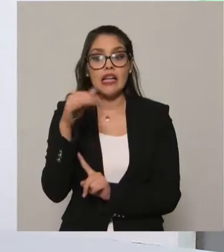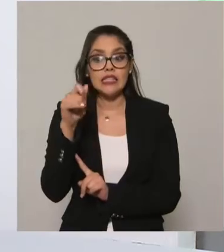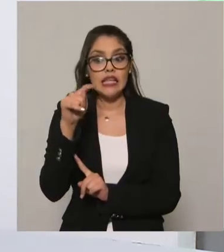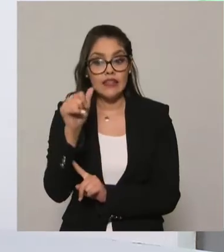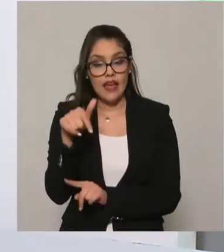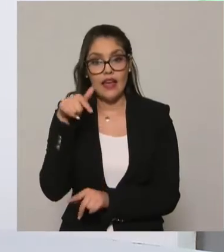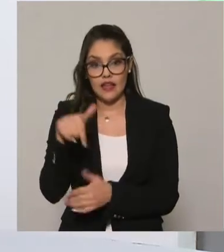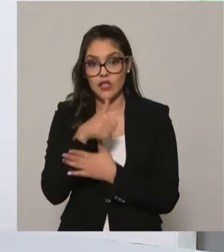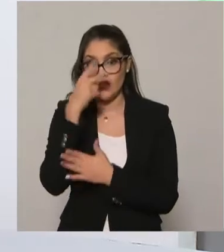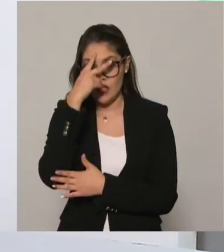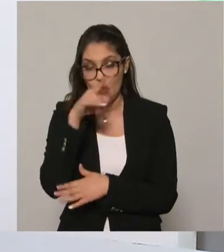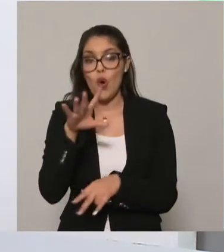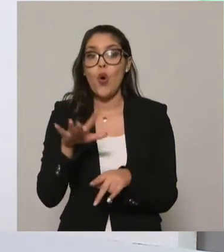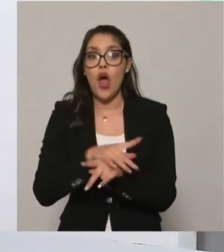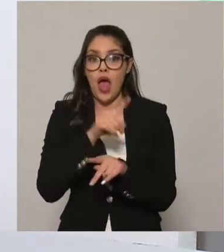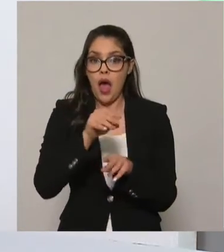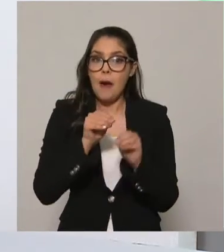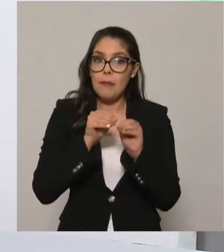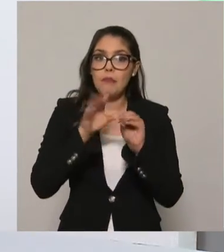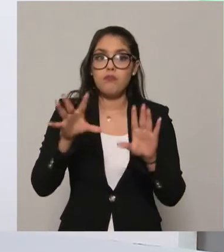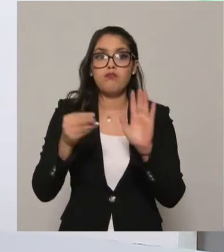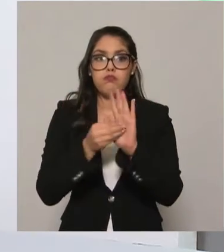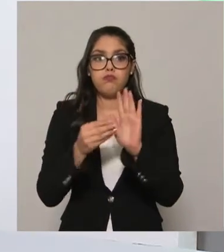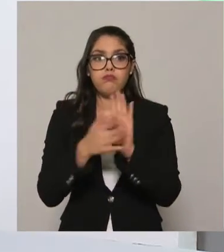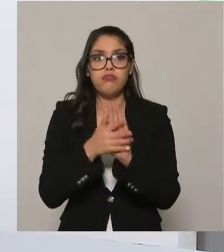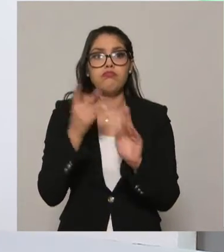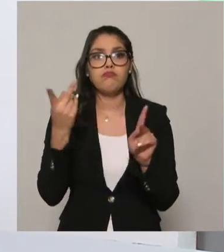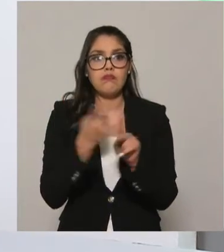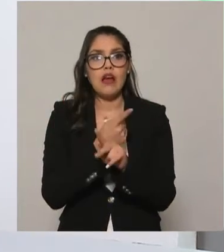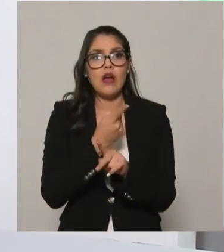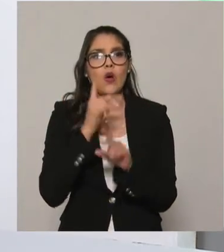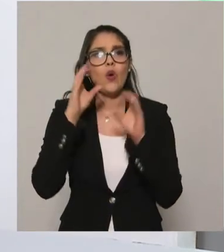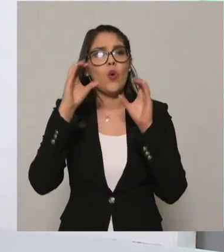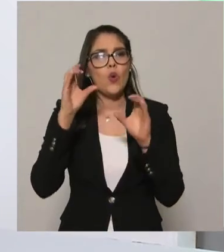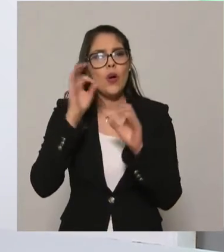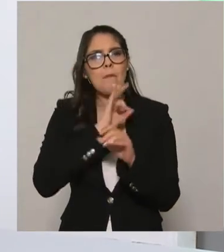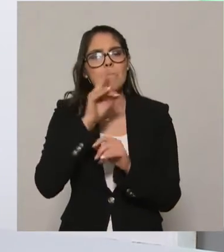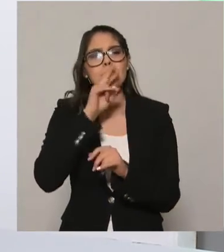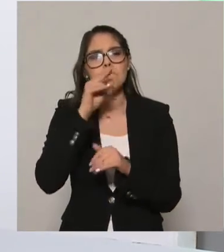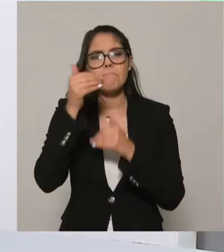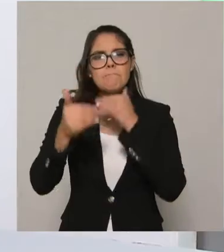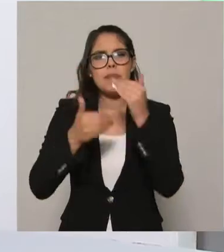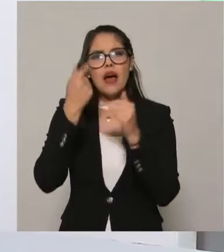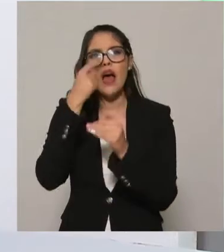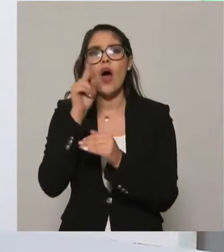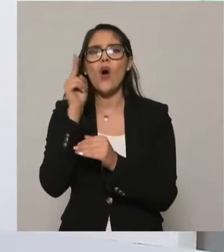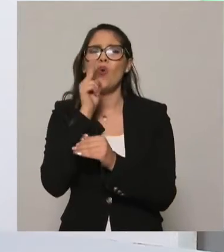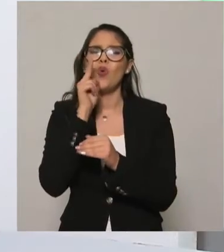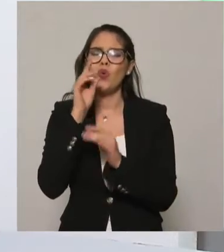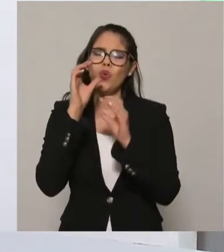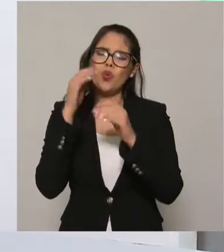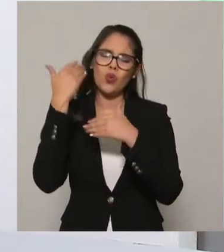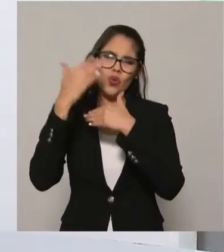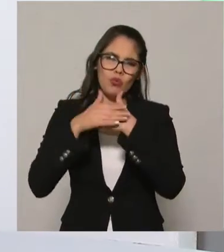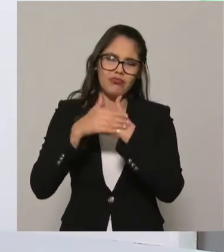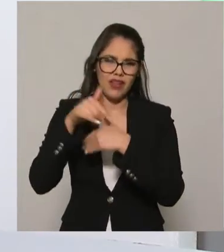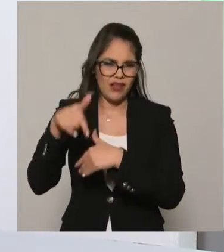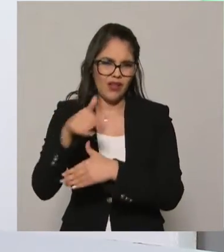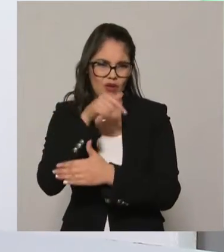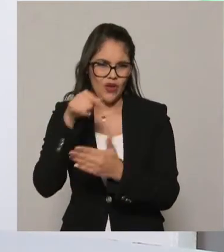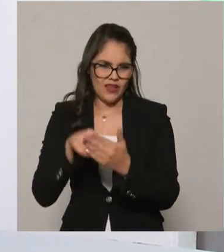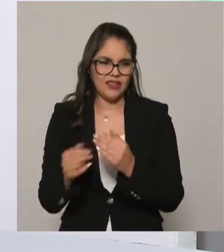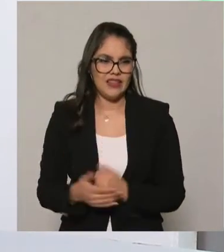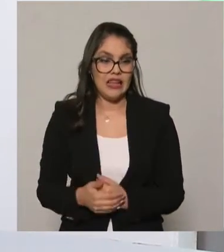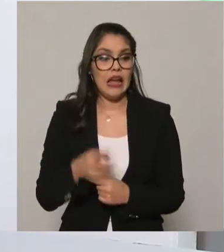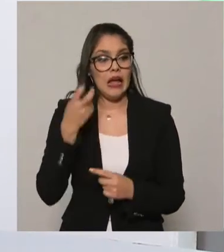Capitalina, porque ahí se va a publicar las medidas para mejorar la calidad del aire en la zona metropolitana. Entre